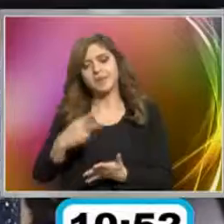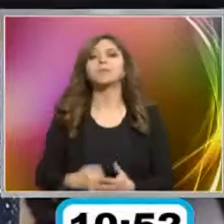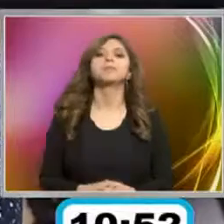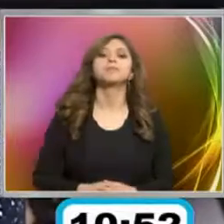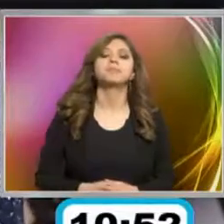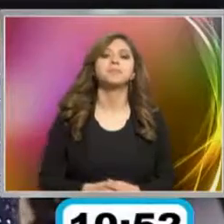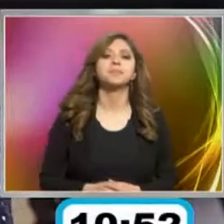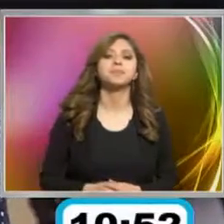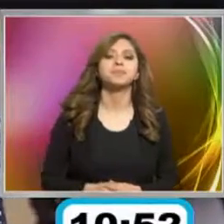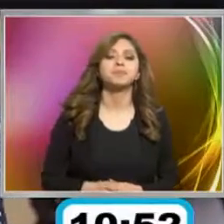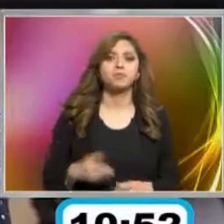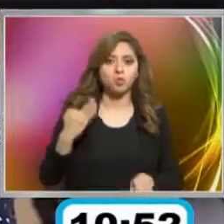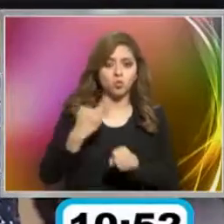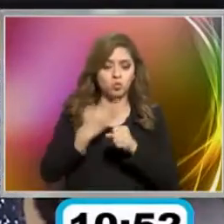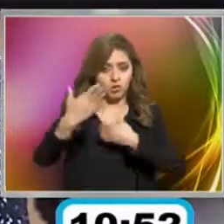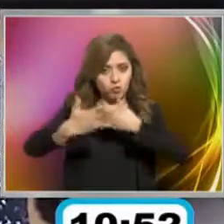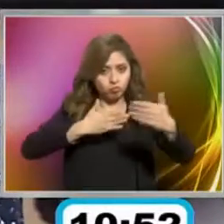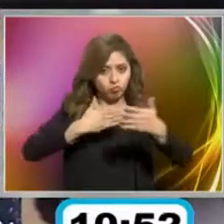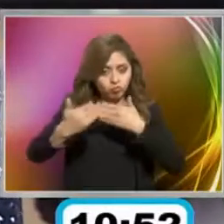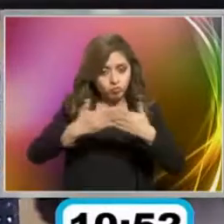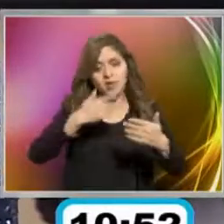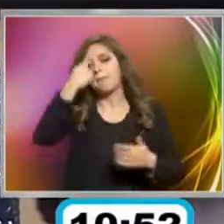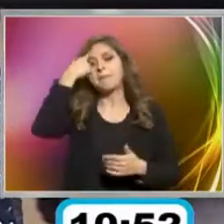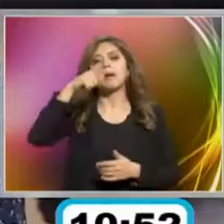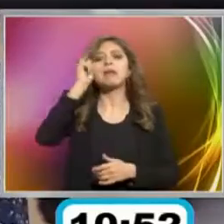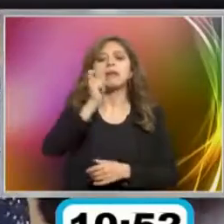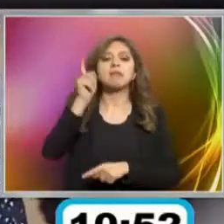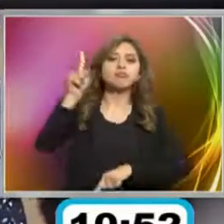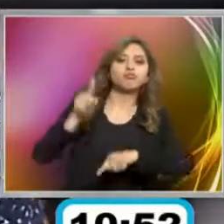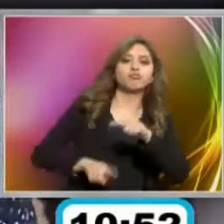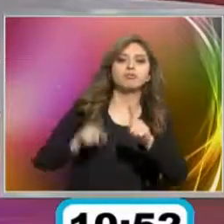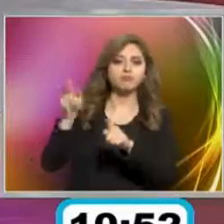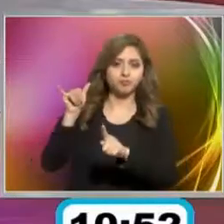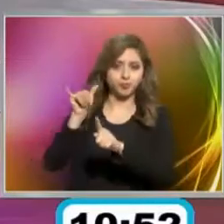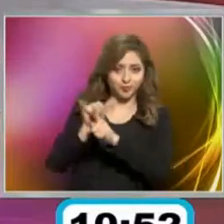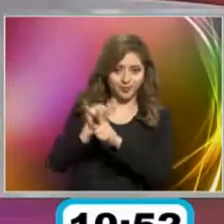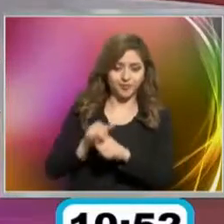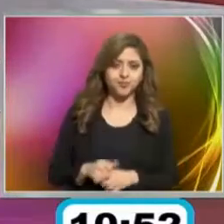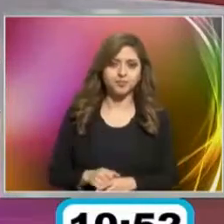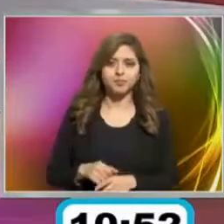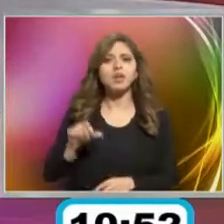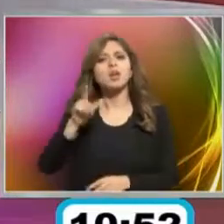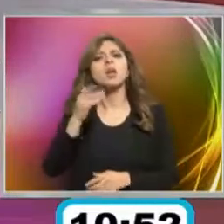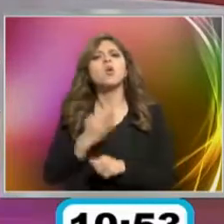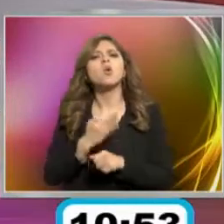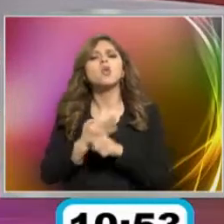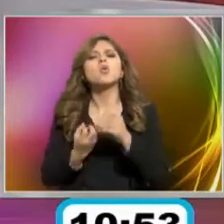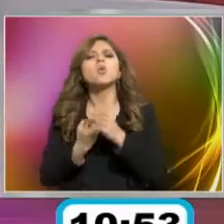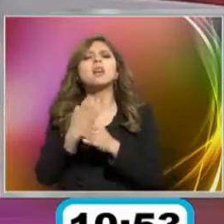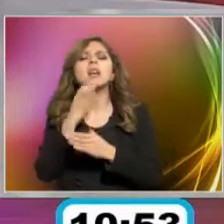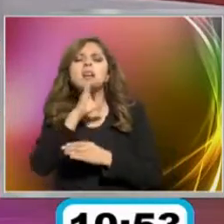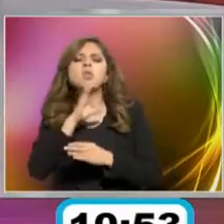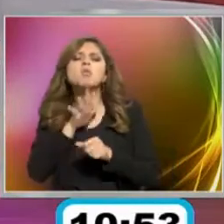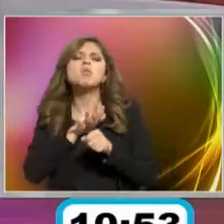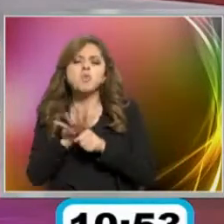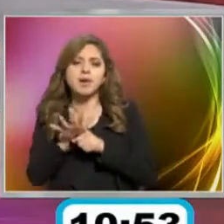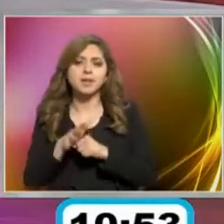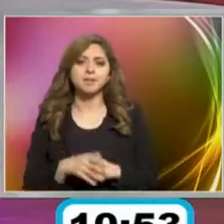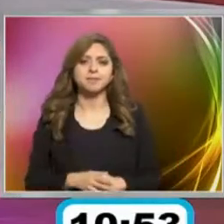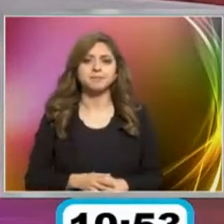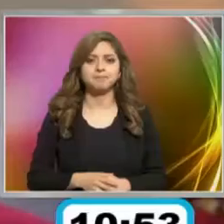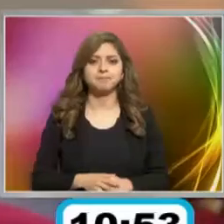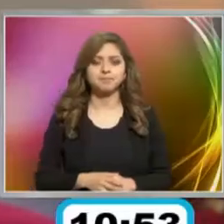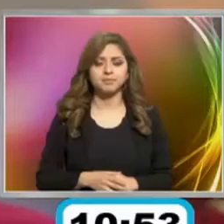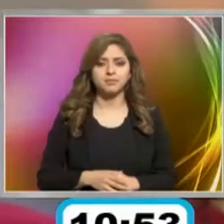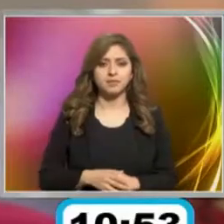innovando con este movimiento para estar en contra del bullying. Y bueno, a continuación nos van a cantar. Vámonos con el sencillo de